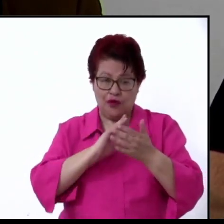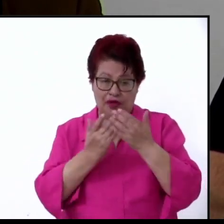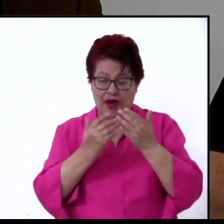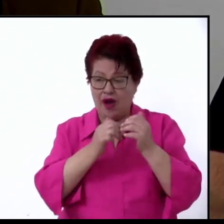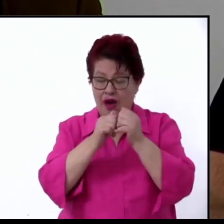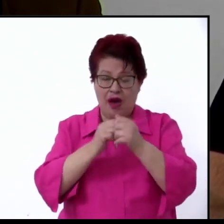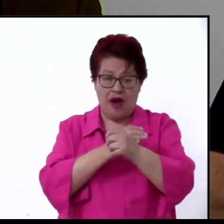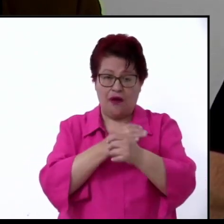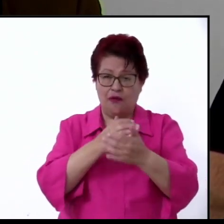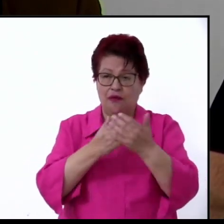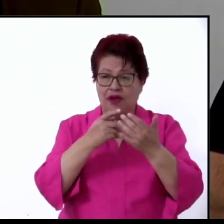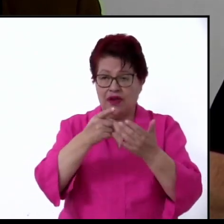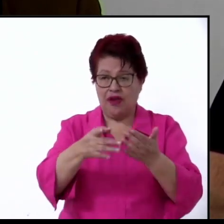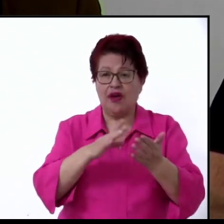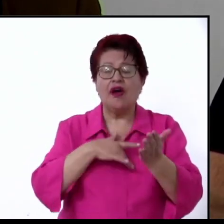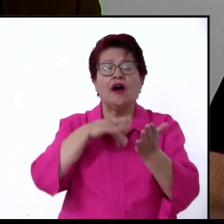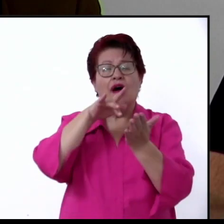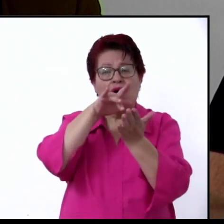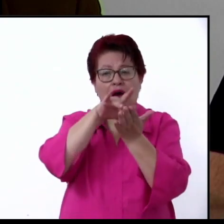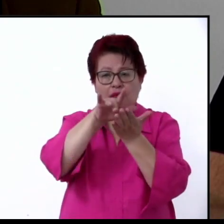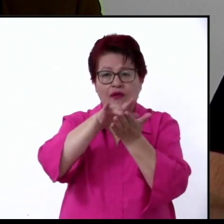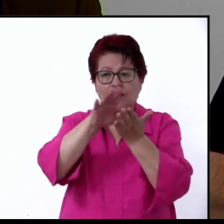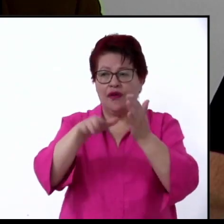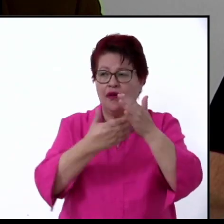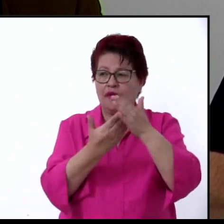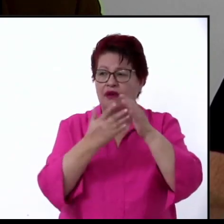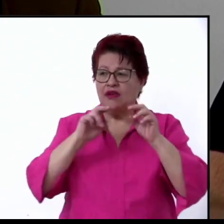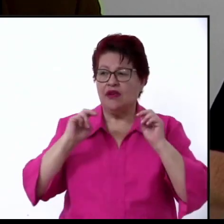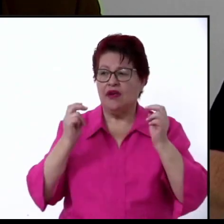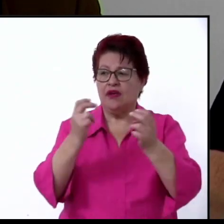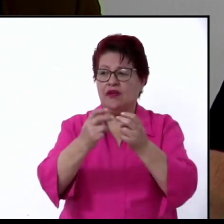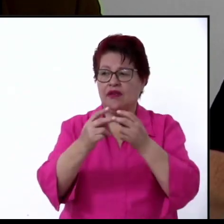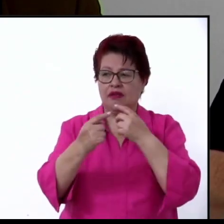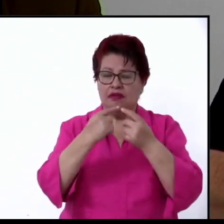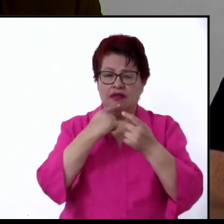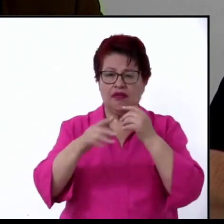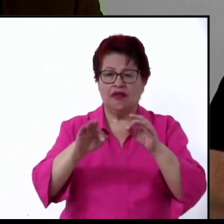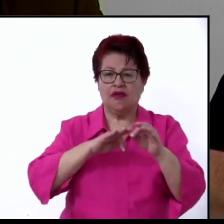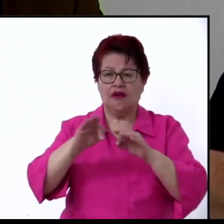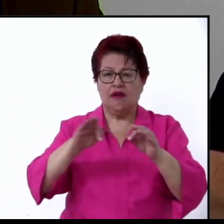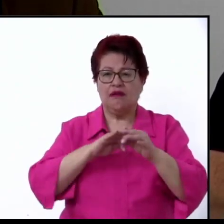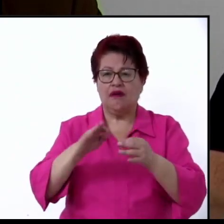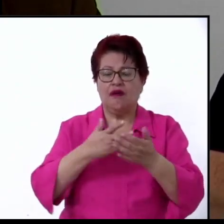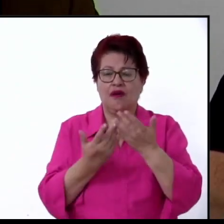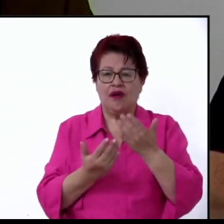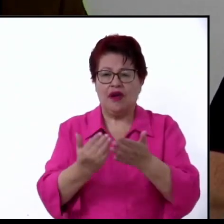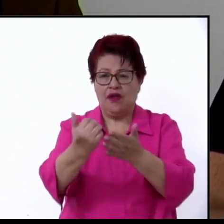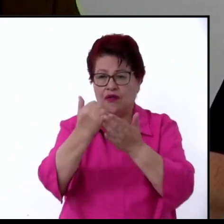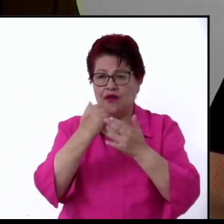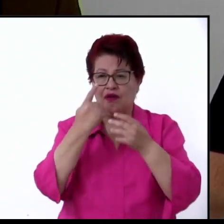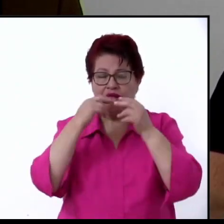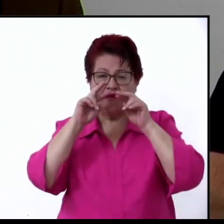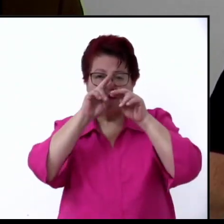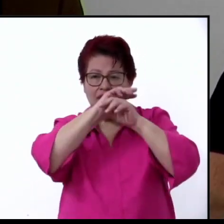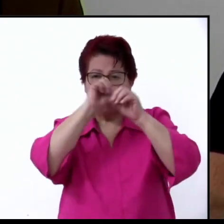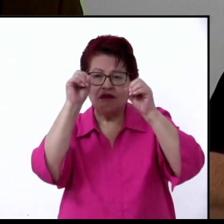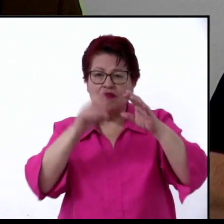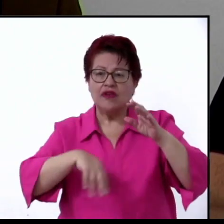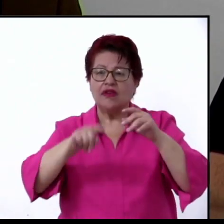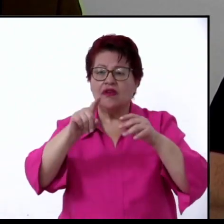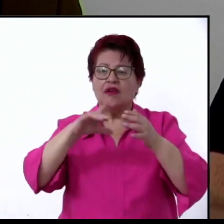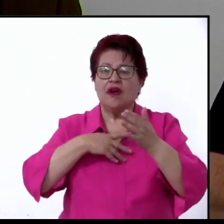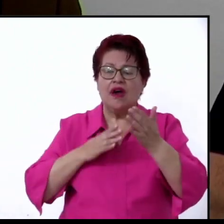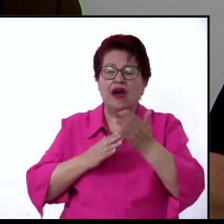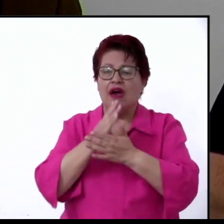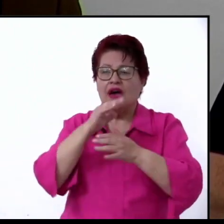acompañar, podría apoyar en mesas de trabajo que nos ayuden y que abonen a que se visualice como lo que es el